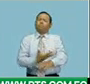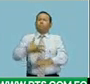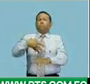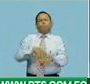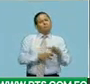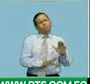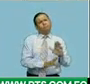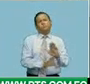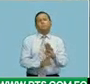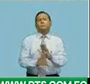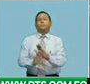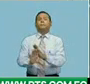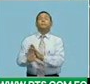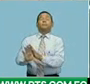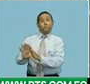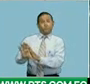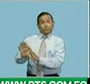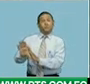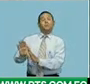renacer,